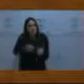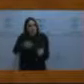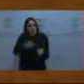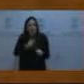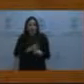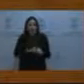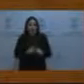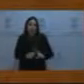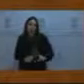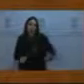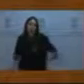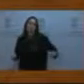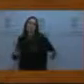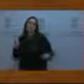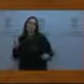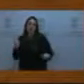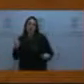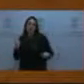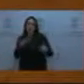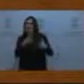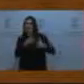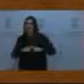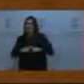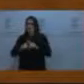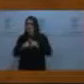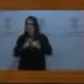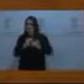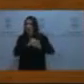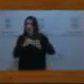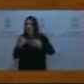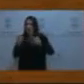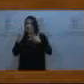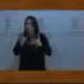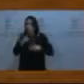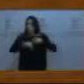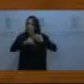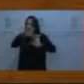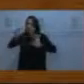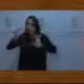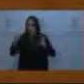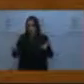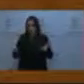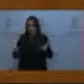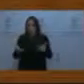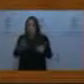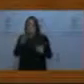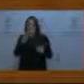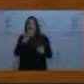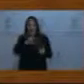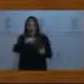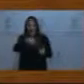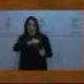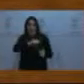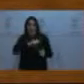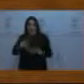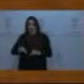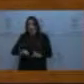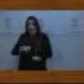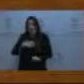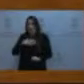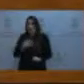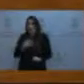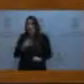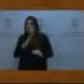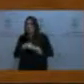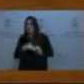dilatan. Hablamos de una media de 6 años de espera, aunque depende de cada país. Y si hablamos de la vía nacional, una adopción puede tardar una media de